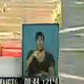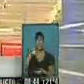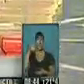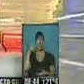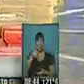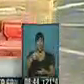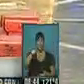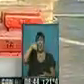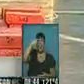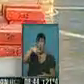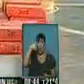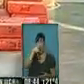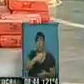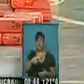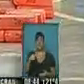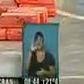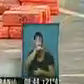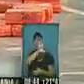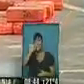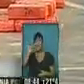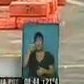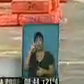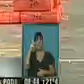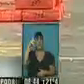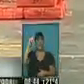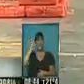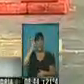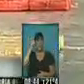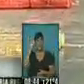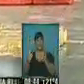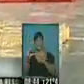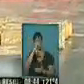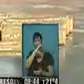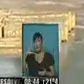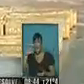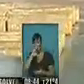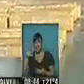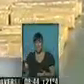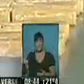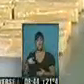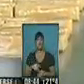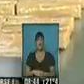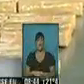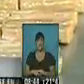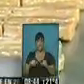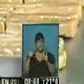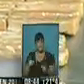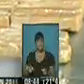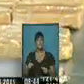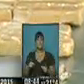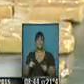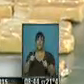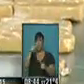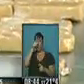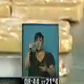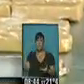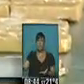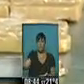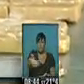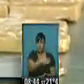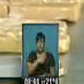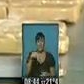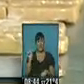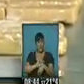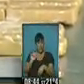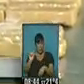de marihuana y más de 500 kg de cocaína todos incautados por varias fuerzas que trabajaron conjuntamente en minutos cuando